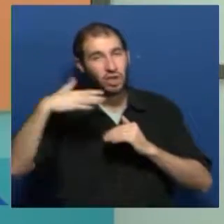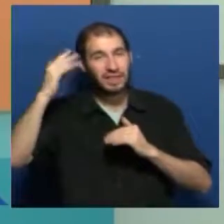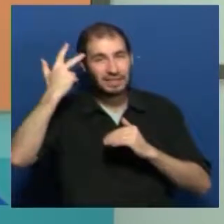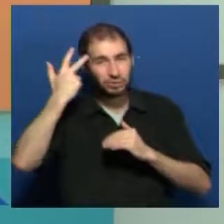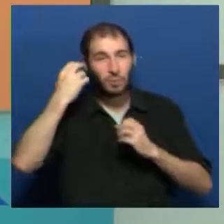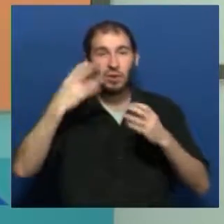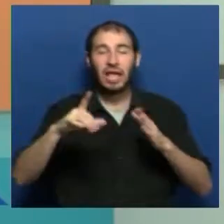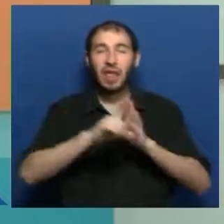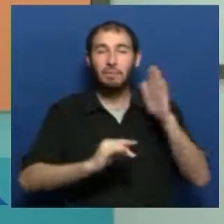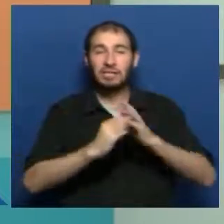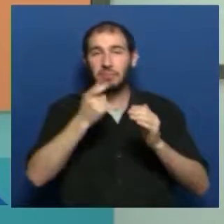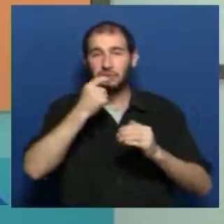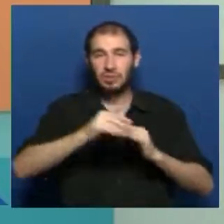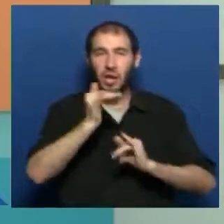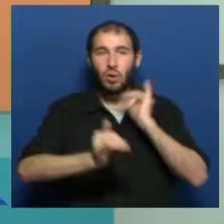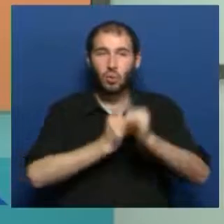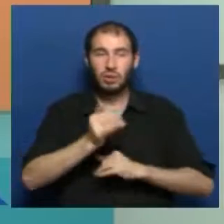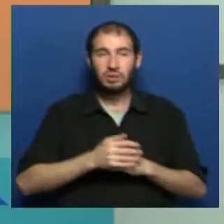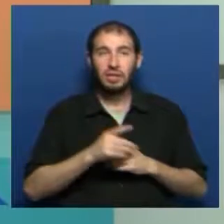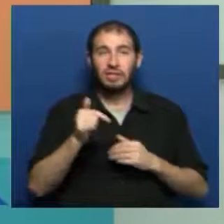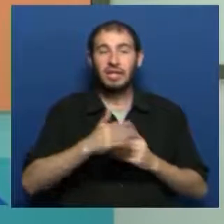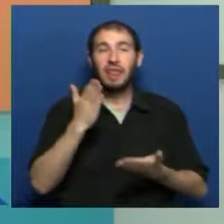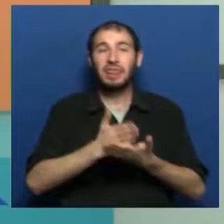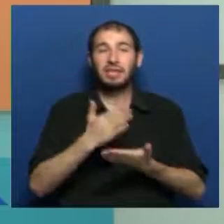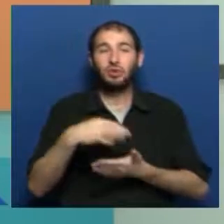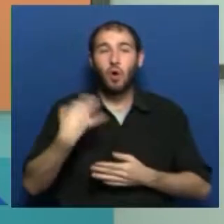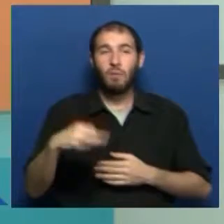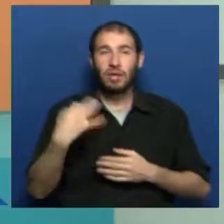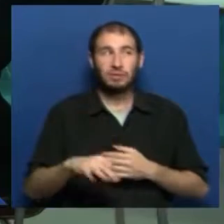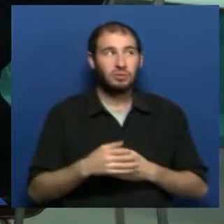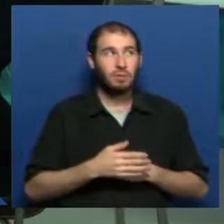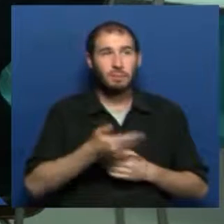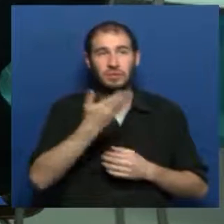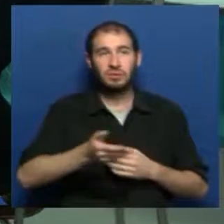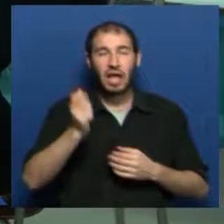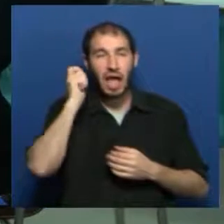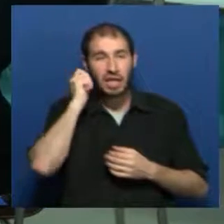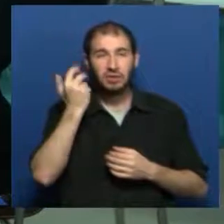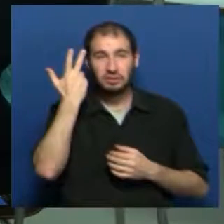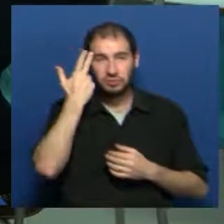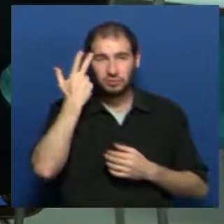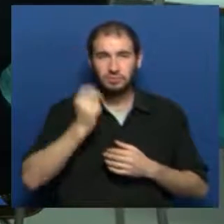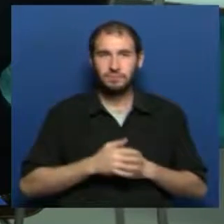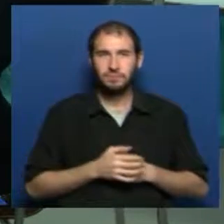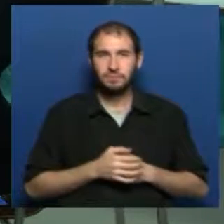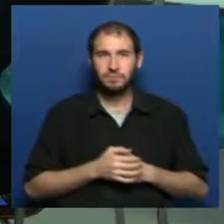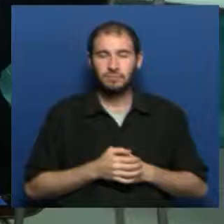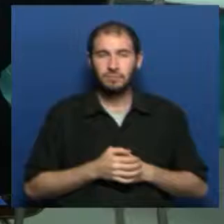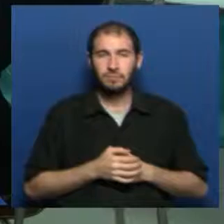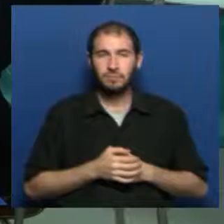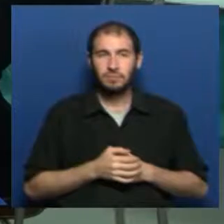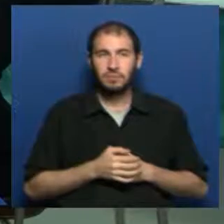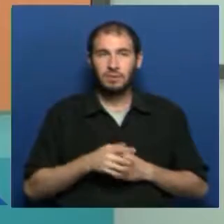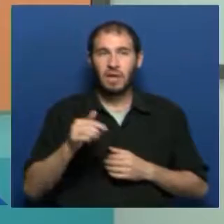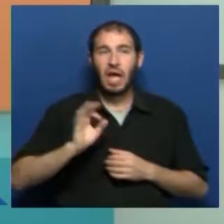la Constitución de la provincia habla de que es un derecho y un deber de los mayores de 18 años. Esto, como